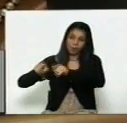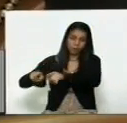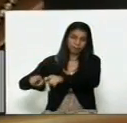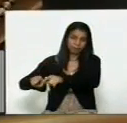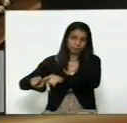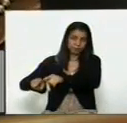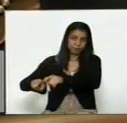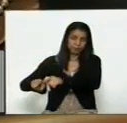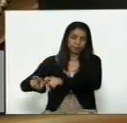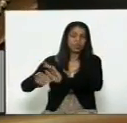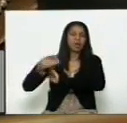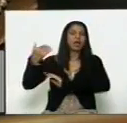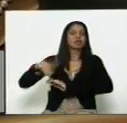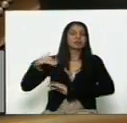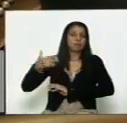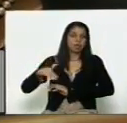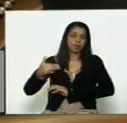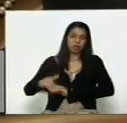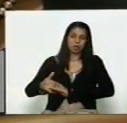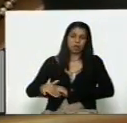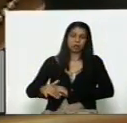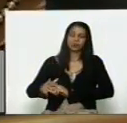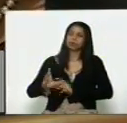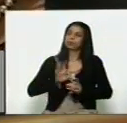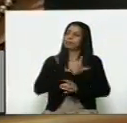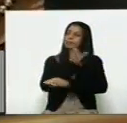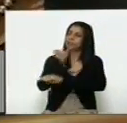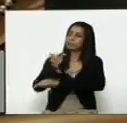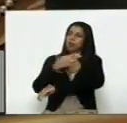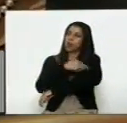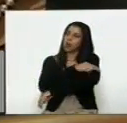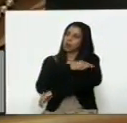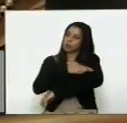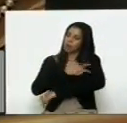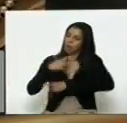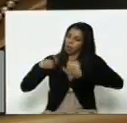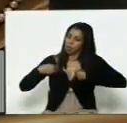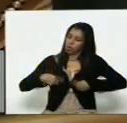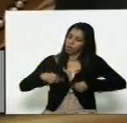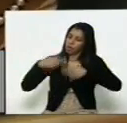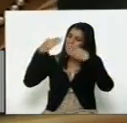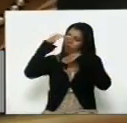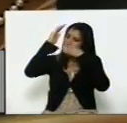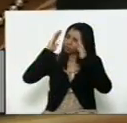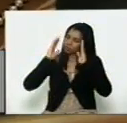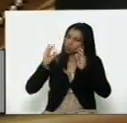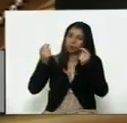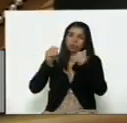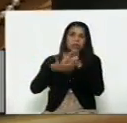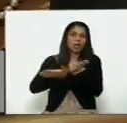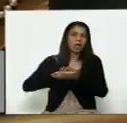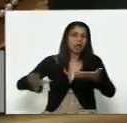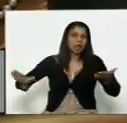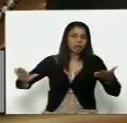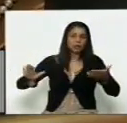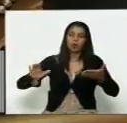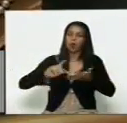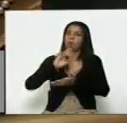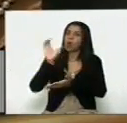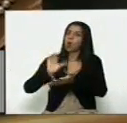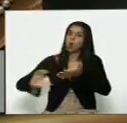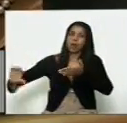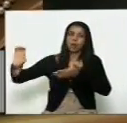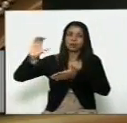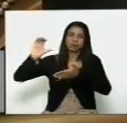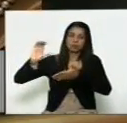nacidas tienen derecho a servicios de salud de carácter humanizado, gratuitos y de la más alta